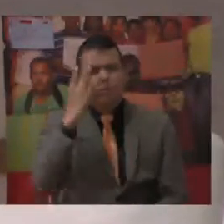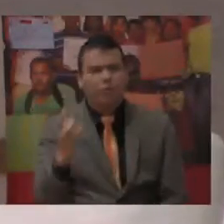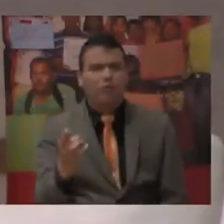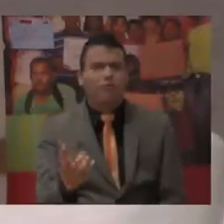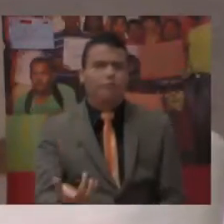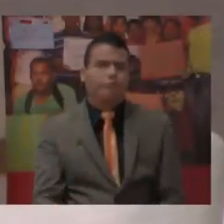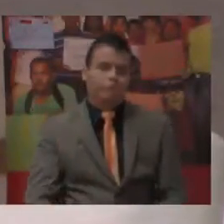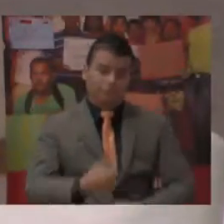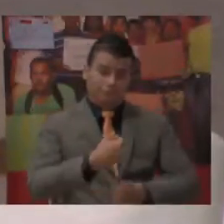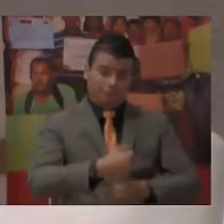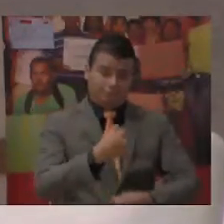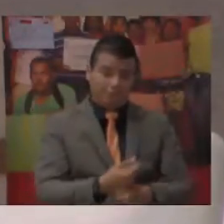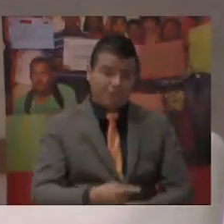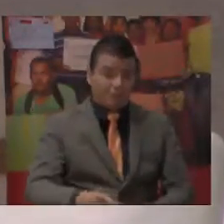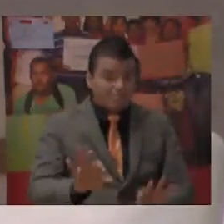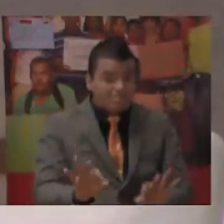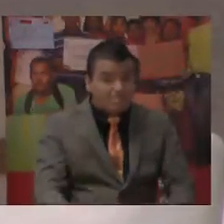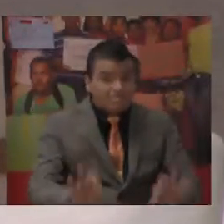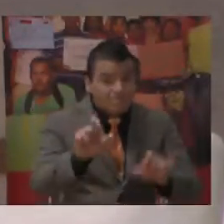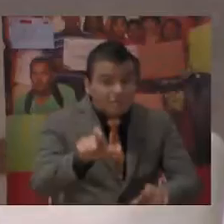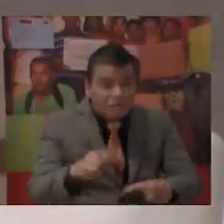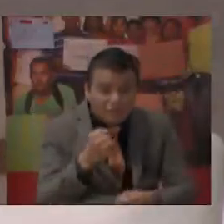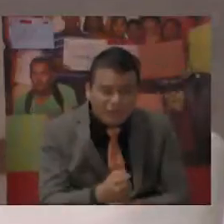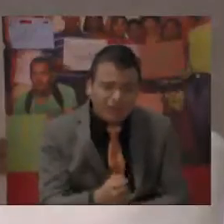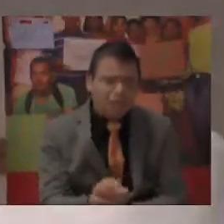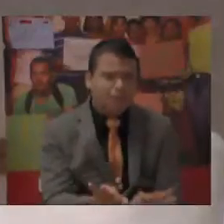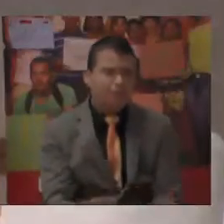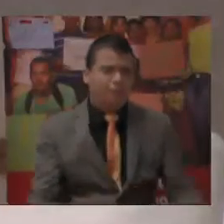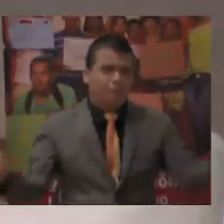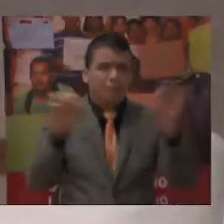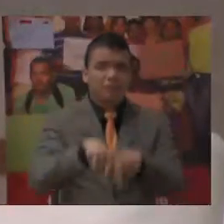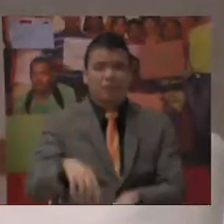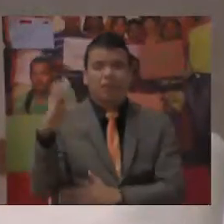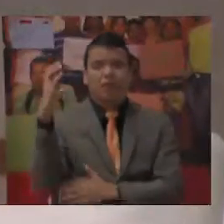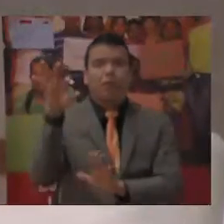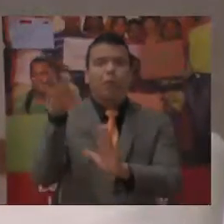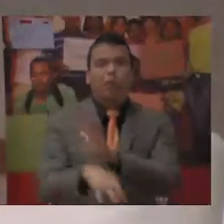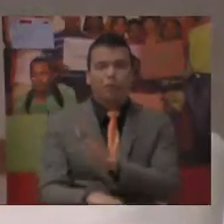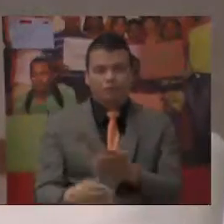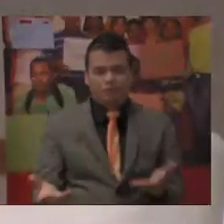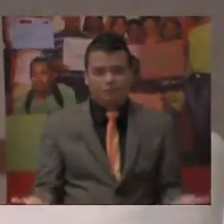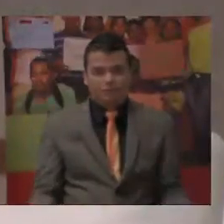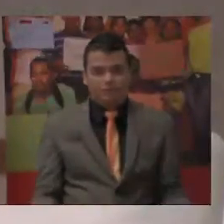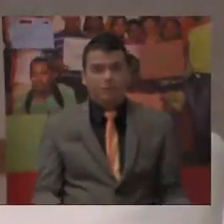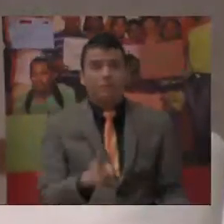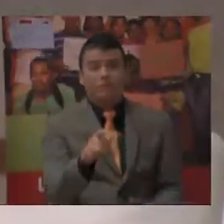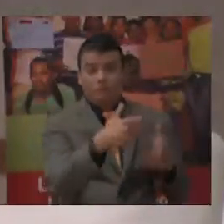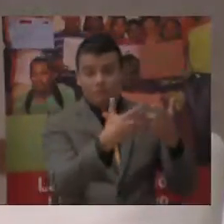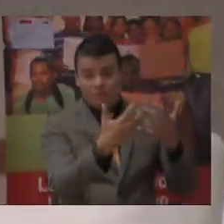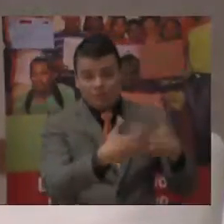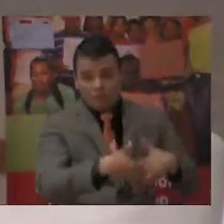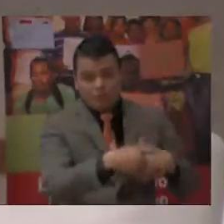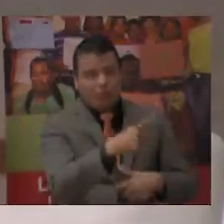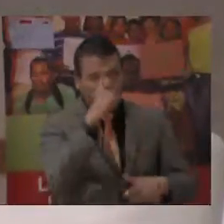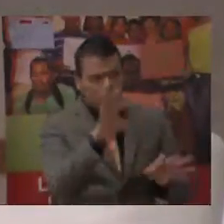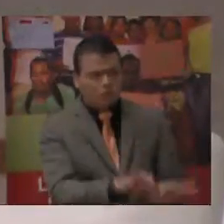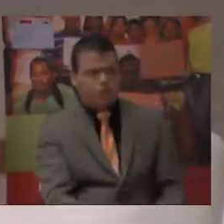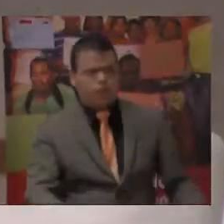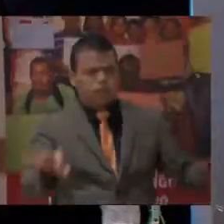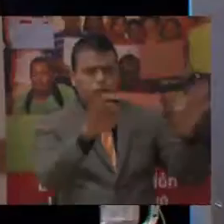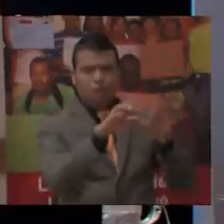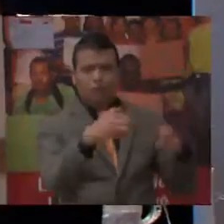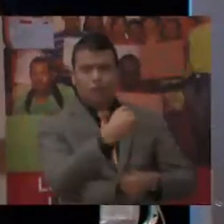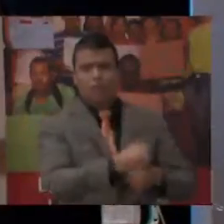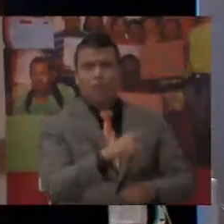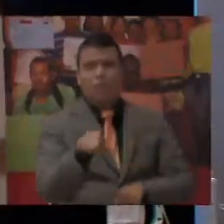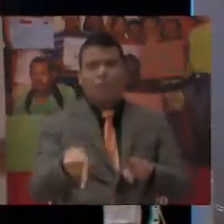Porque la mano de obra pesa mucho. Aquí en Colombia la mano de obra no pesa mucho. Hay empresas que sí les pesa, pero hay empresas que